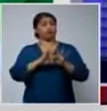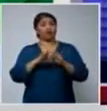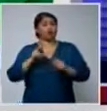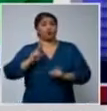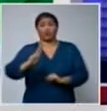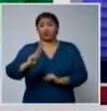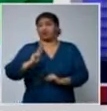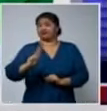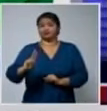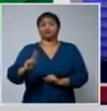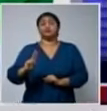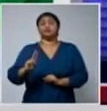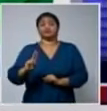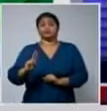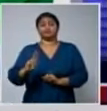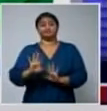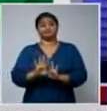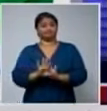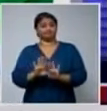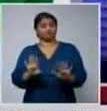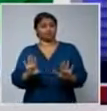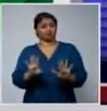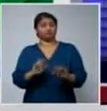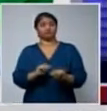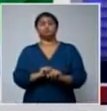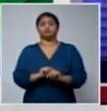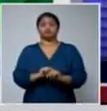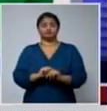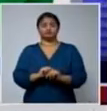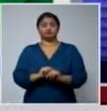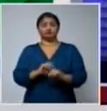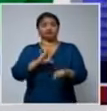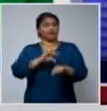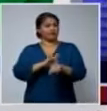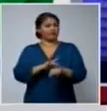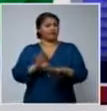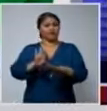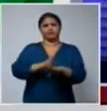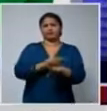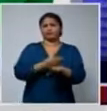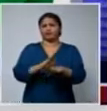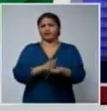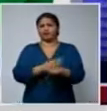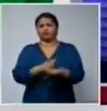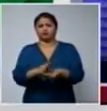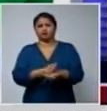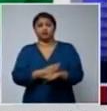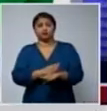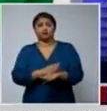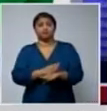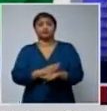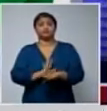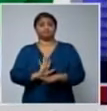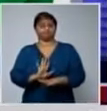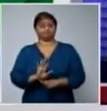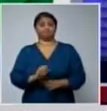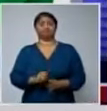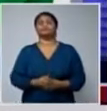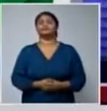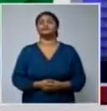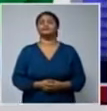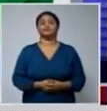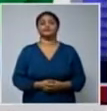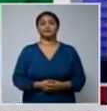momento determinado una fibrilación ventricular. Se trata de reanimar mediante las maniobras que se aplican en estos